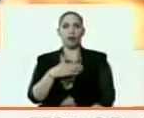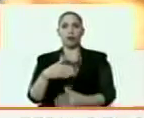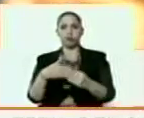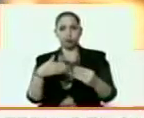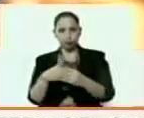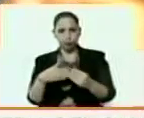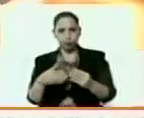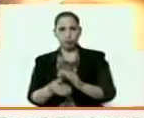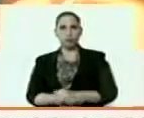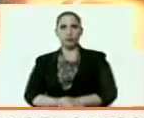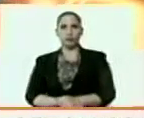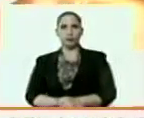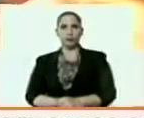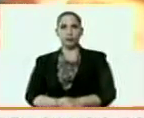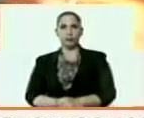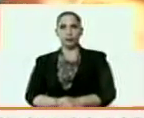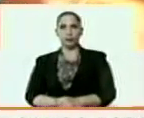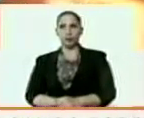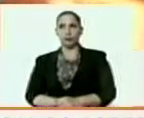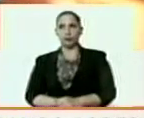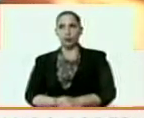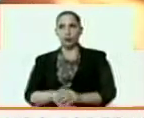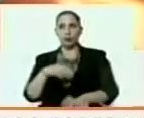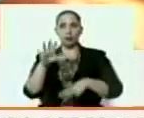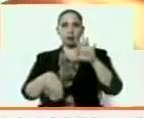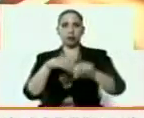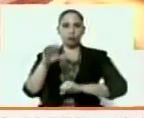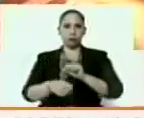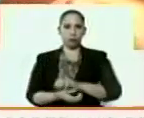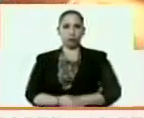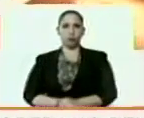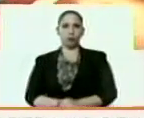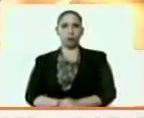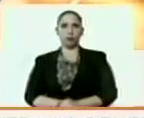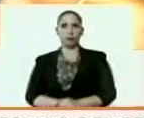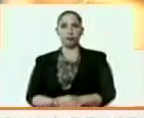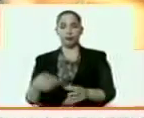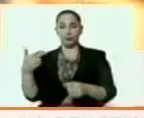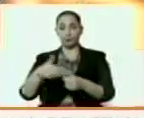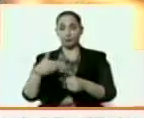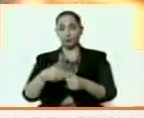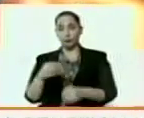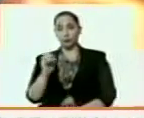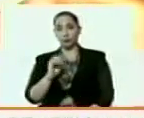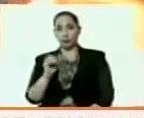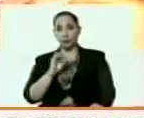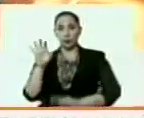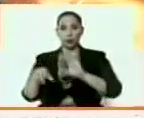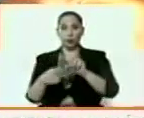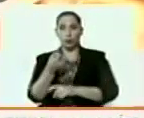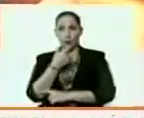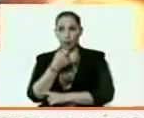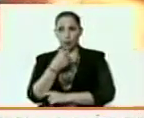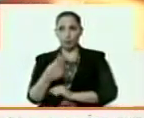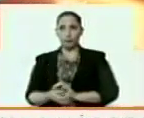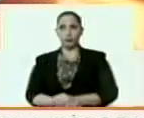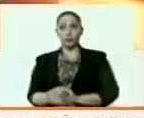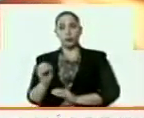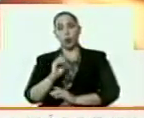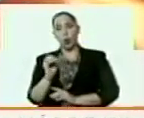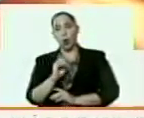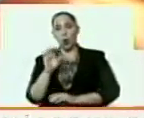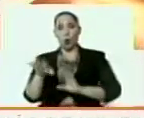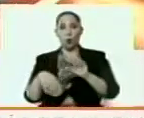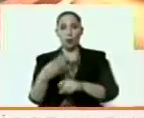para el acceso de la compra, por ejemplo, de los componentes para la gasolina, o para la compra de los medicamentos, o para la compra de